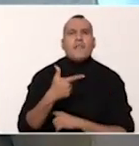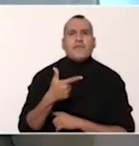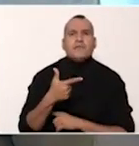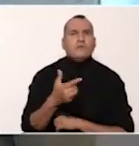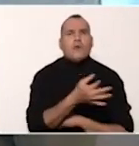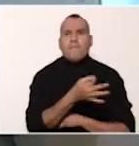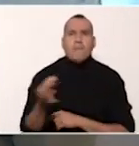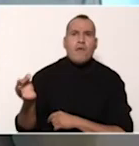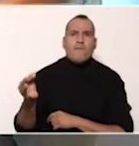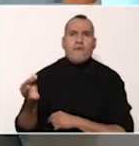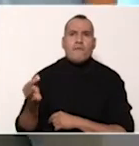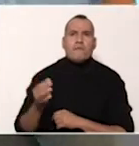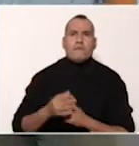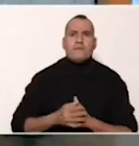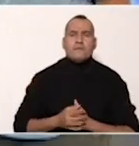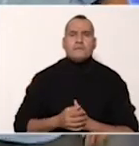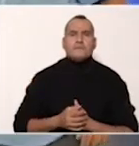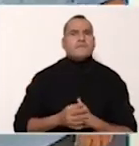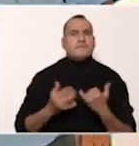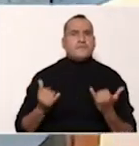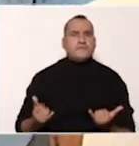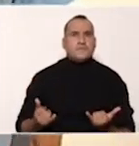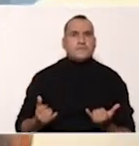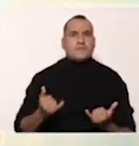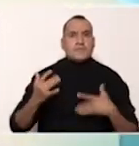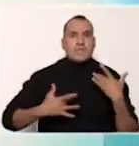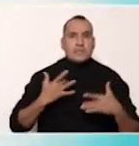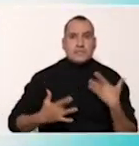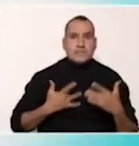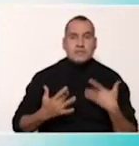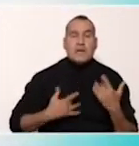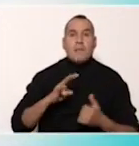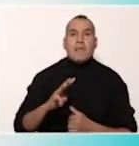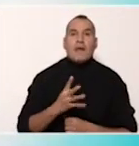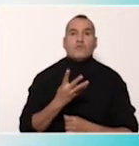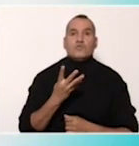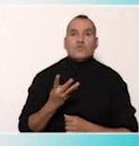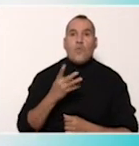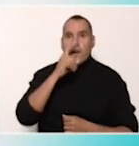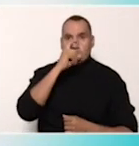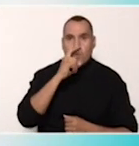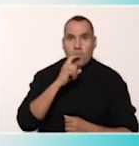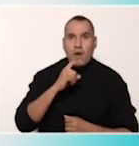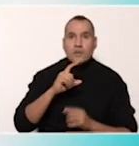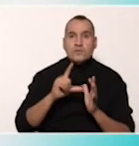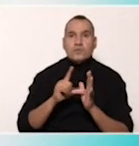es exacta. Vamos ahora con las actividades para cuarto año.